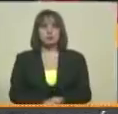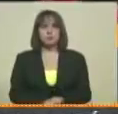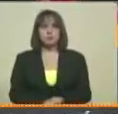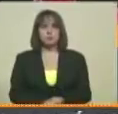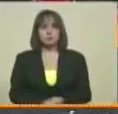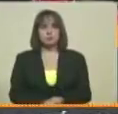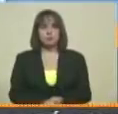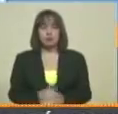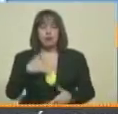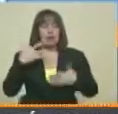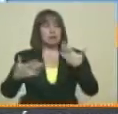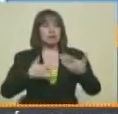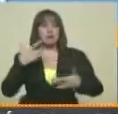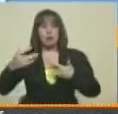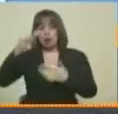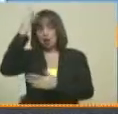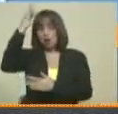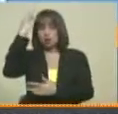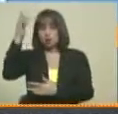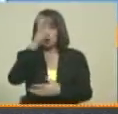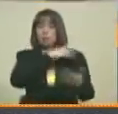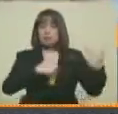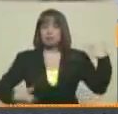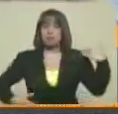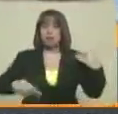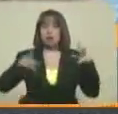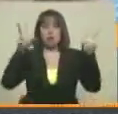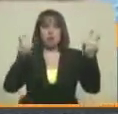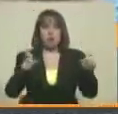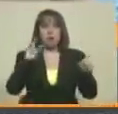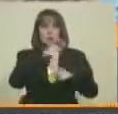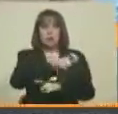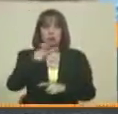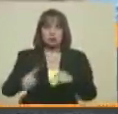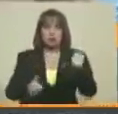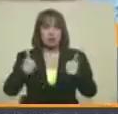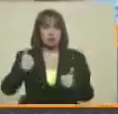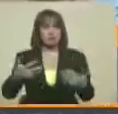Reactivar el Consejo Presidencial con nuevos cuadros, aprobado.